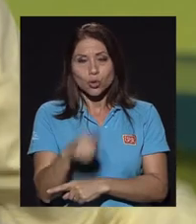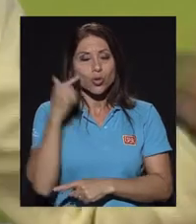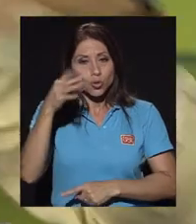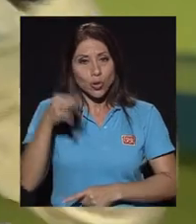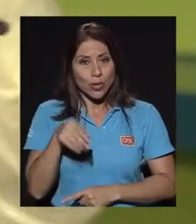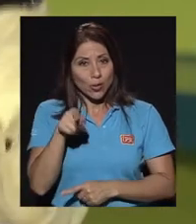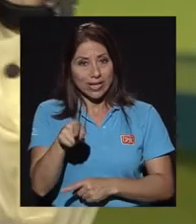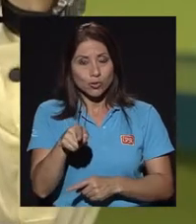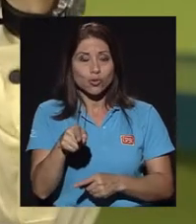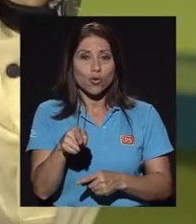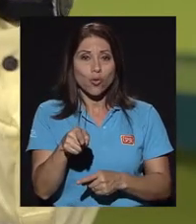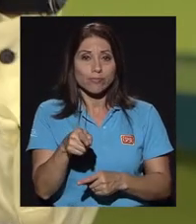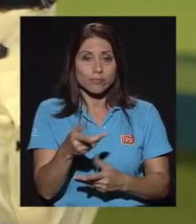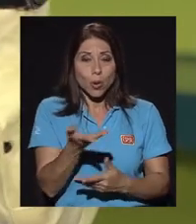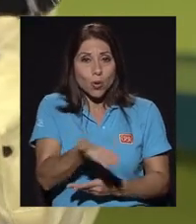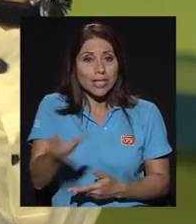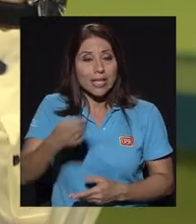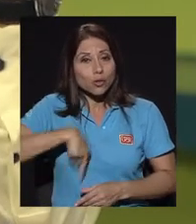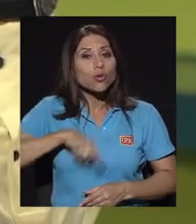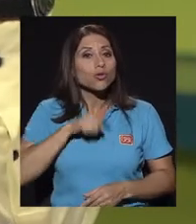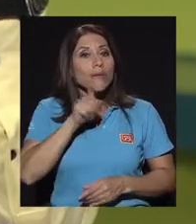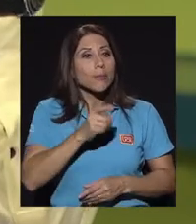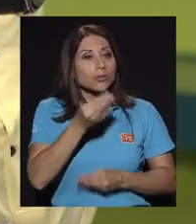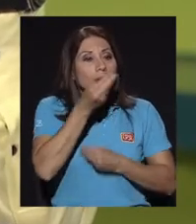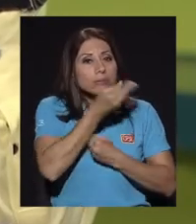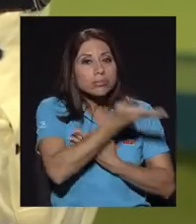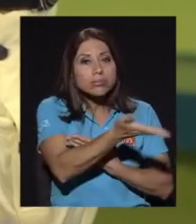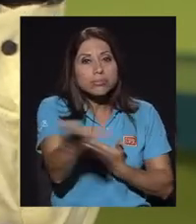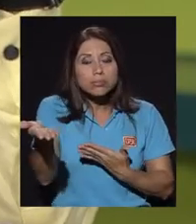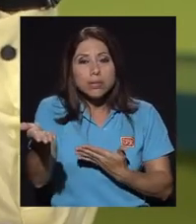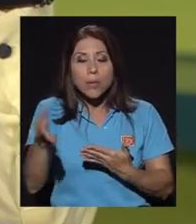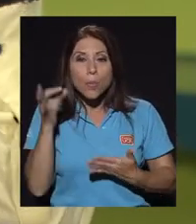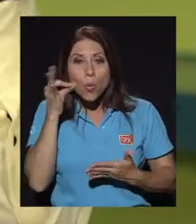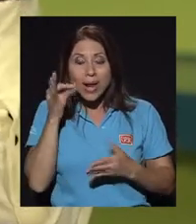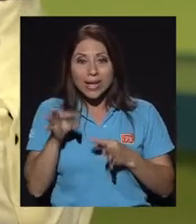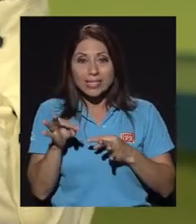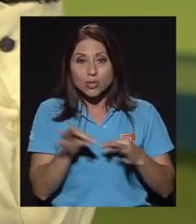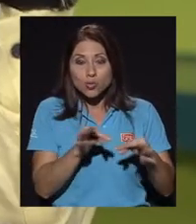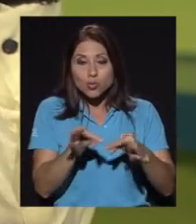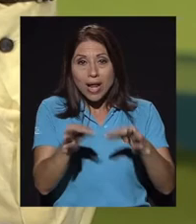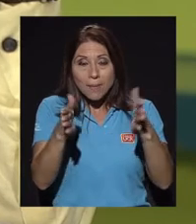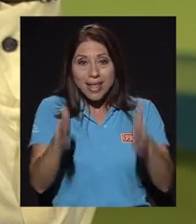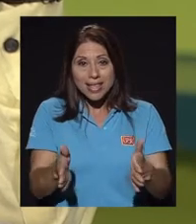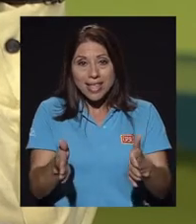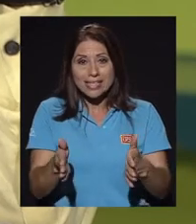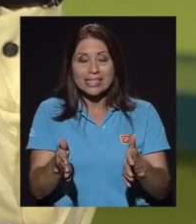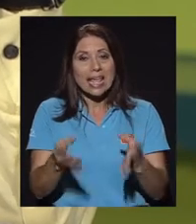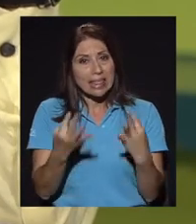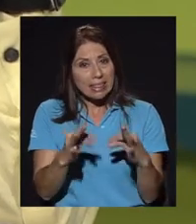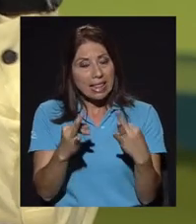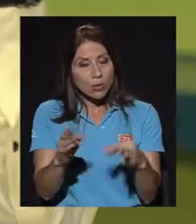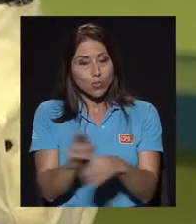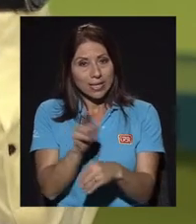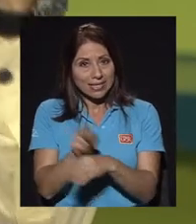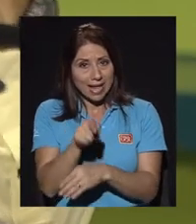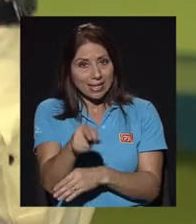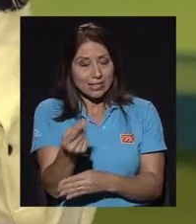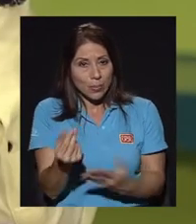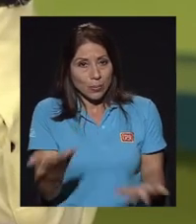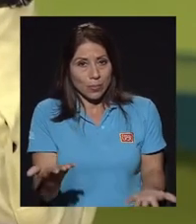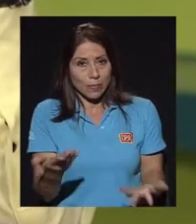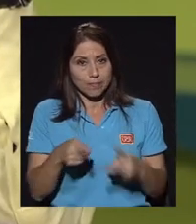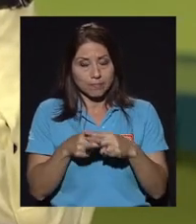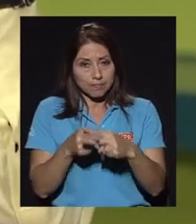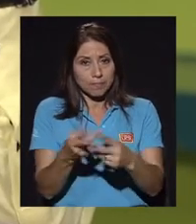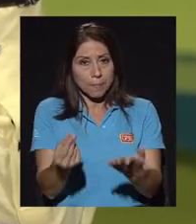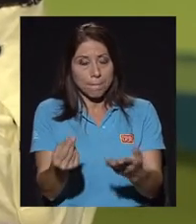plataformas que debemos de cacarear e impulsar a las mujeres a que turrialbeñas a que pues intenten utilizar este tipo de recursos. Creo